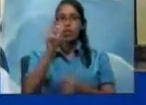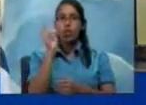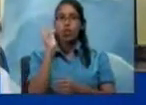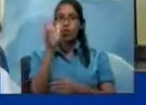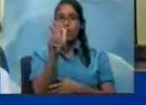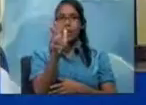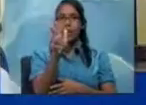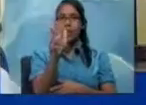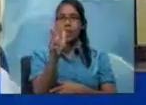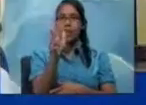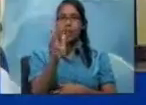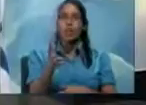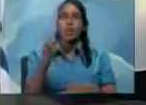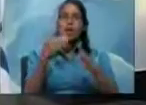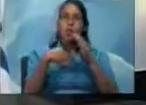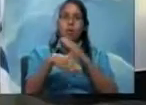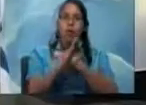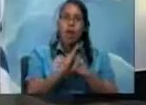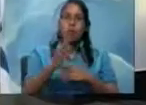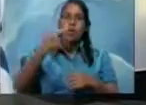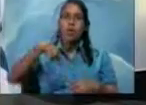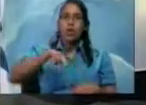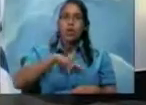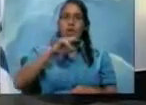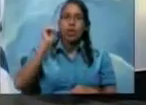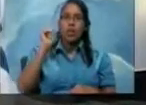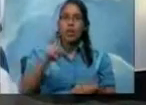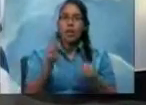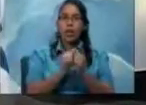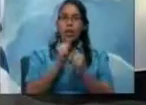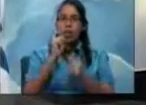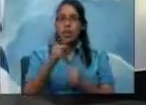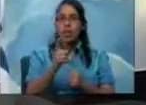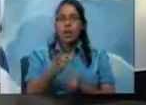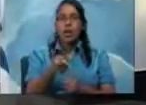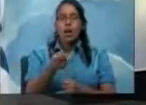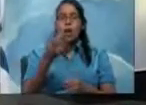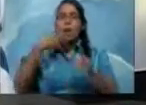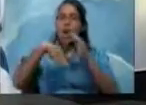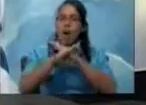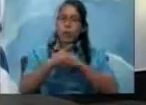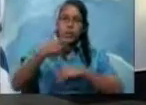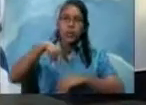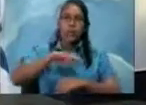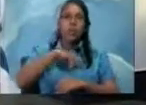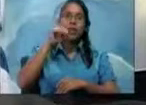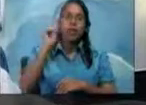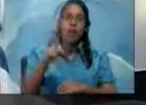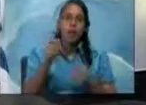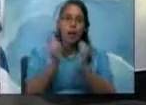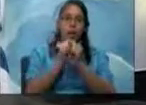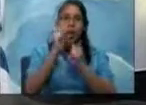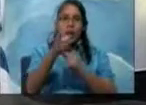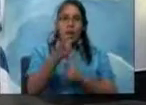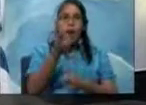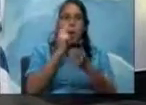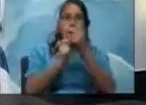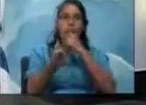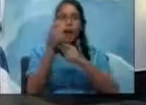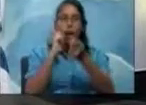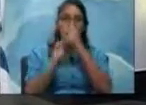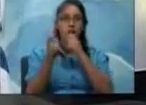3 vamos nosotros también contigo Pedro a pcar